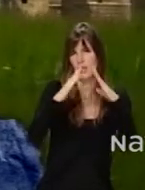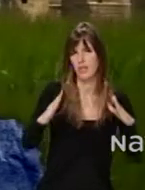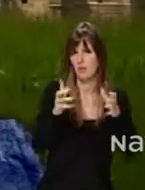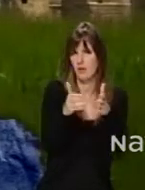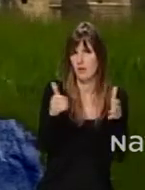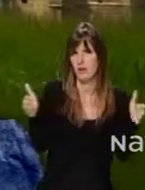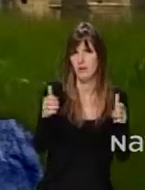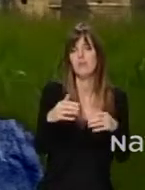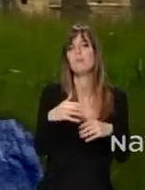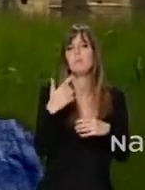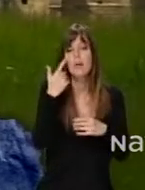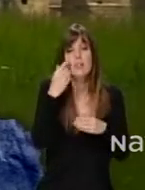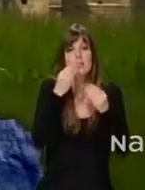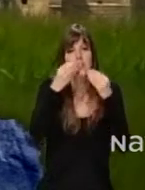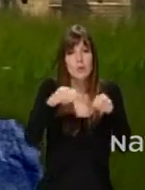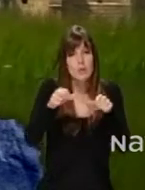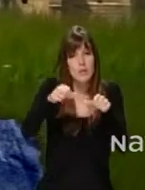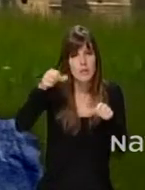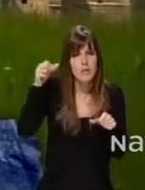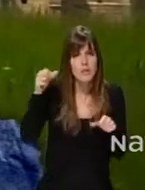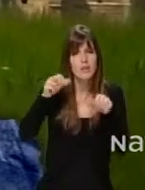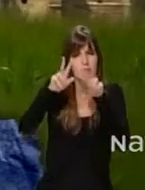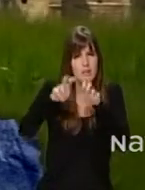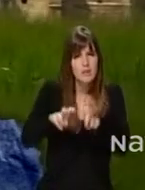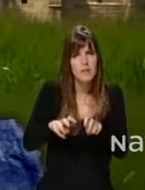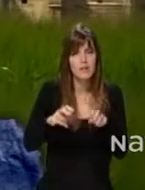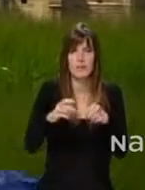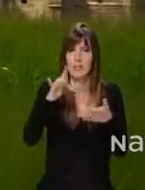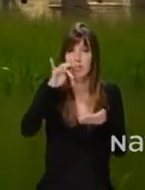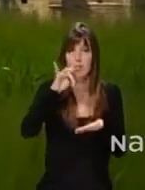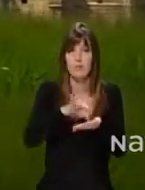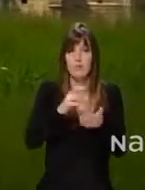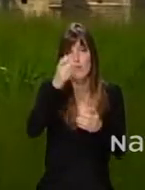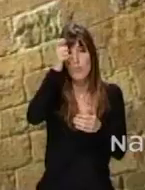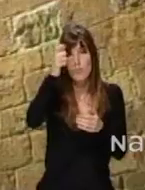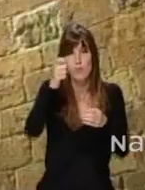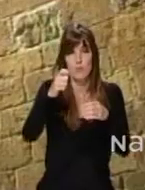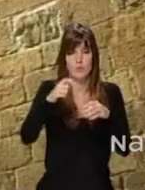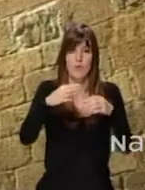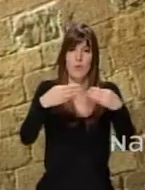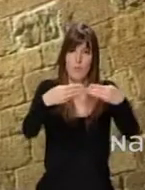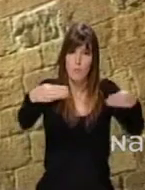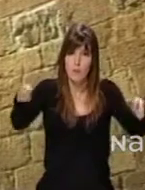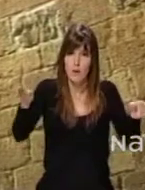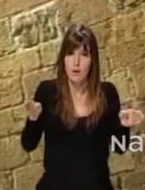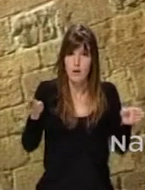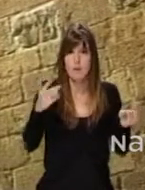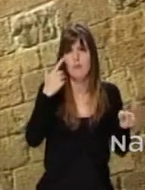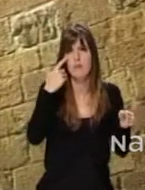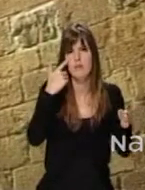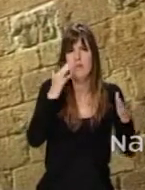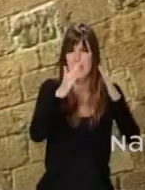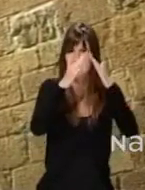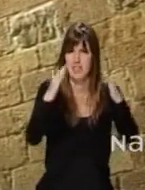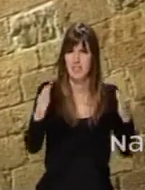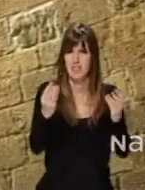encontramos, mirando en la historia, que cuando construyeron la muralla en torno al pueblo, pues se dieron cuenta que la iglesia se quedaba